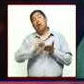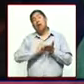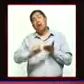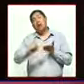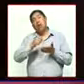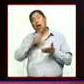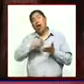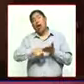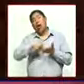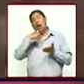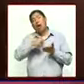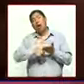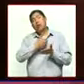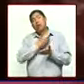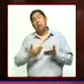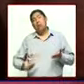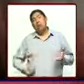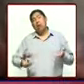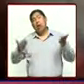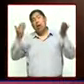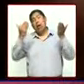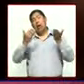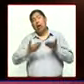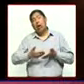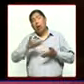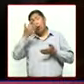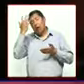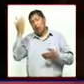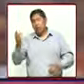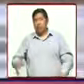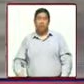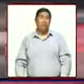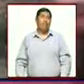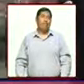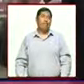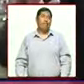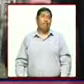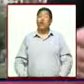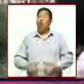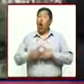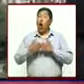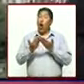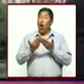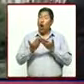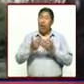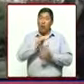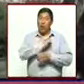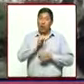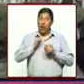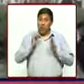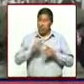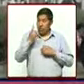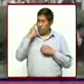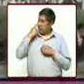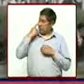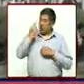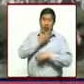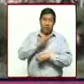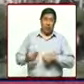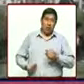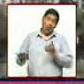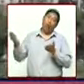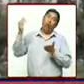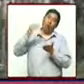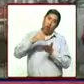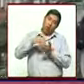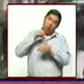al órgano electoral. ¿Y cómo eres? reaccionaron los asambleístas tras conocer que el presidente Luis